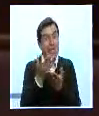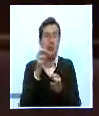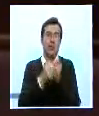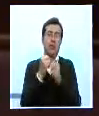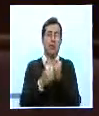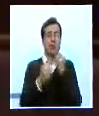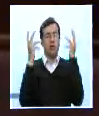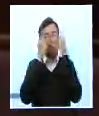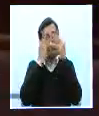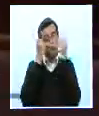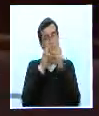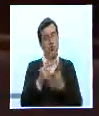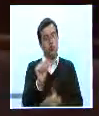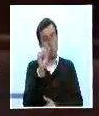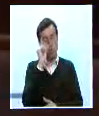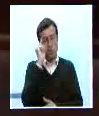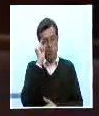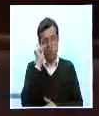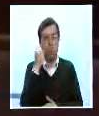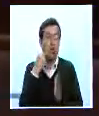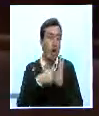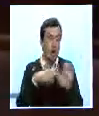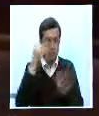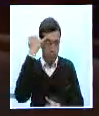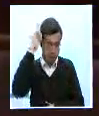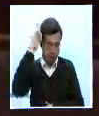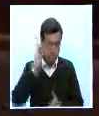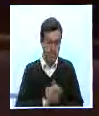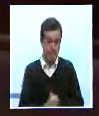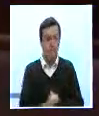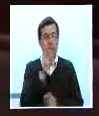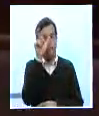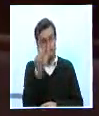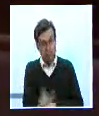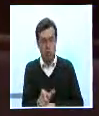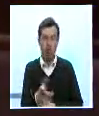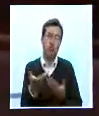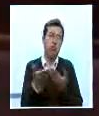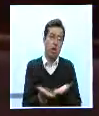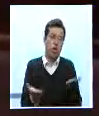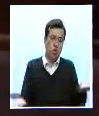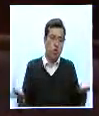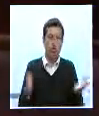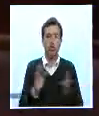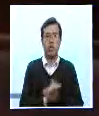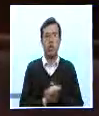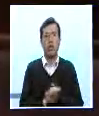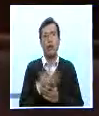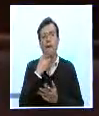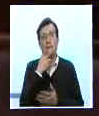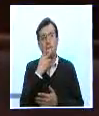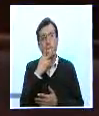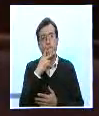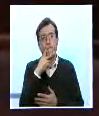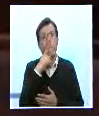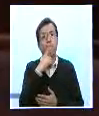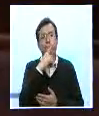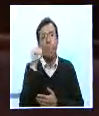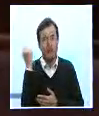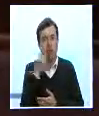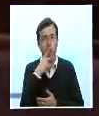efectivamente o sea imagínense ustedes se toma una persona con una serie de mercaderías falsas falsificadas que